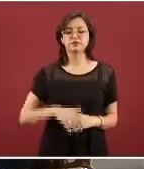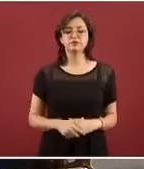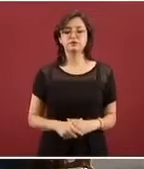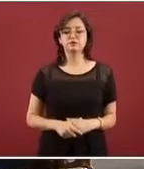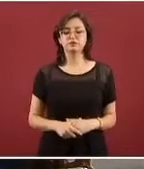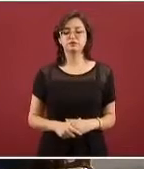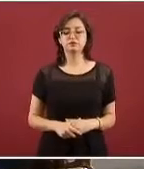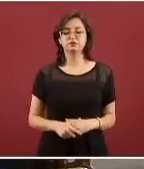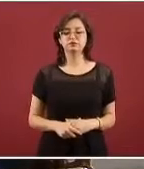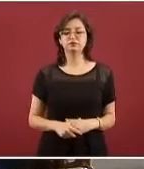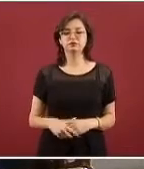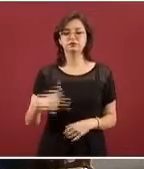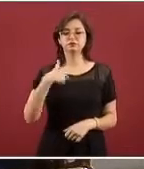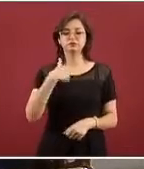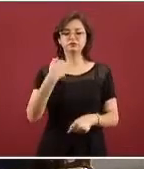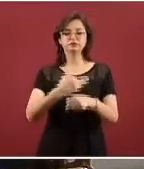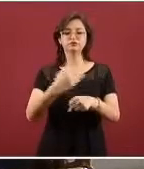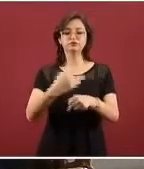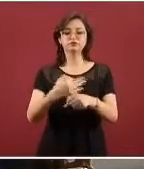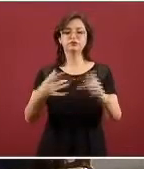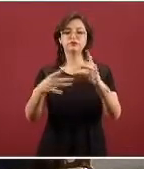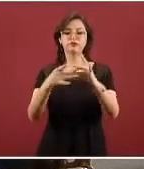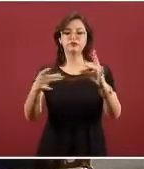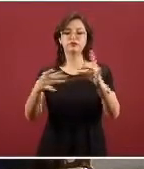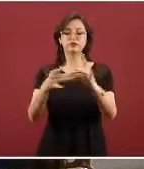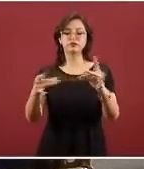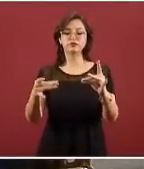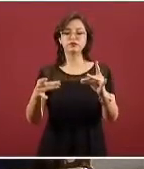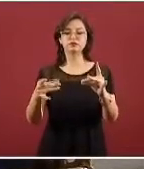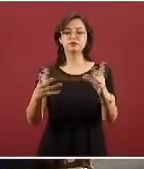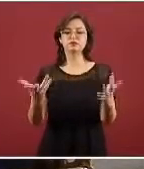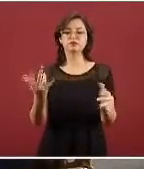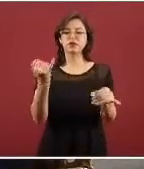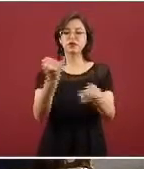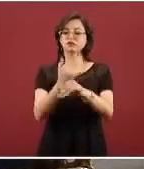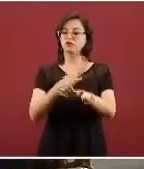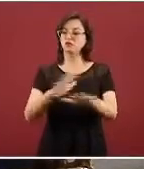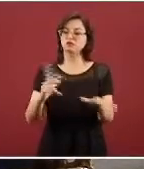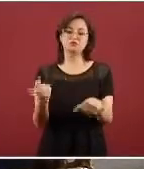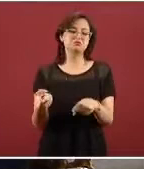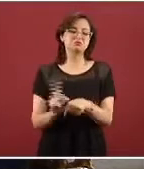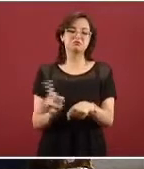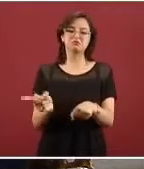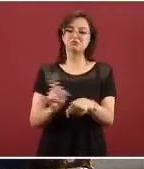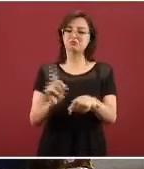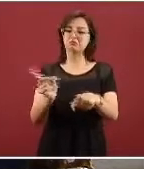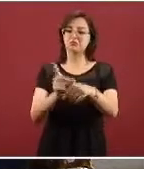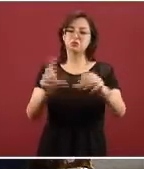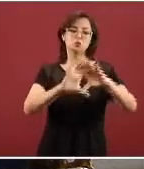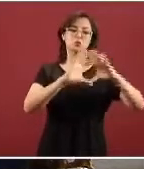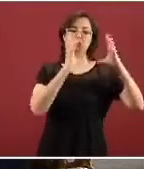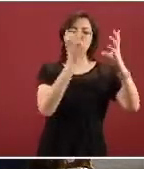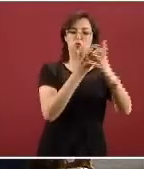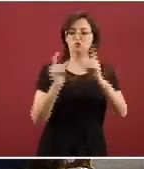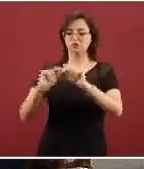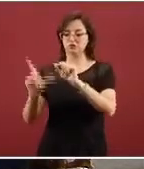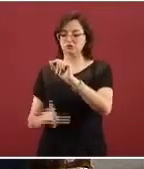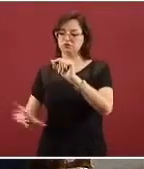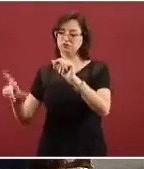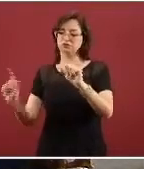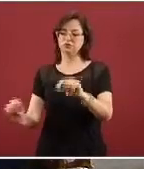Yo les voy a compartir el informe técnico diario con la